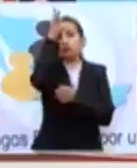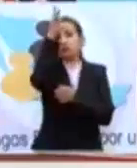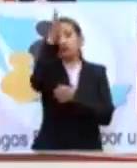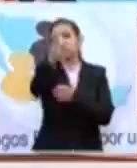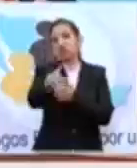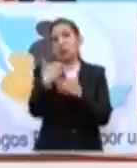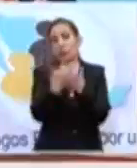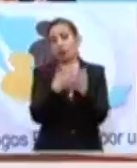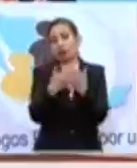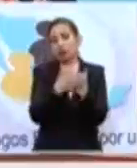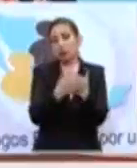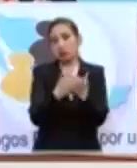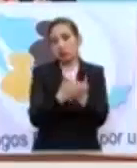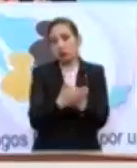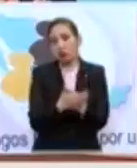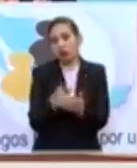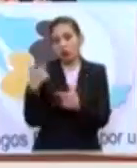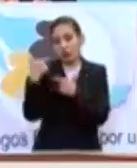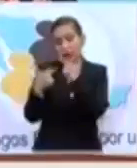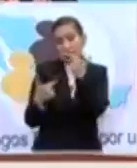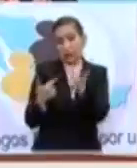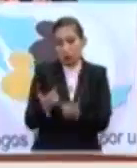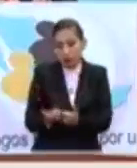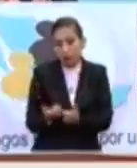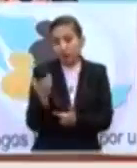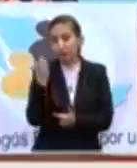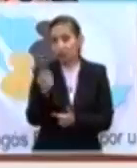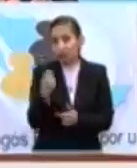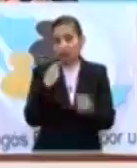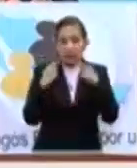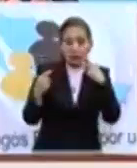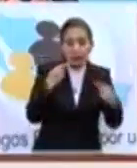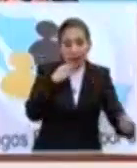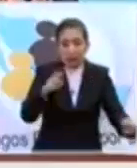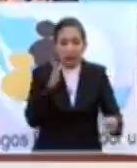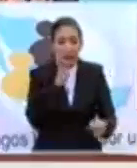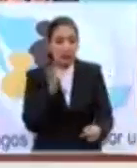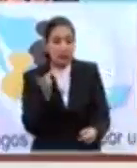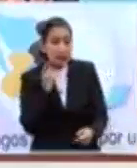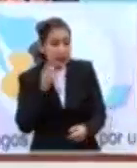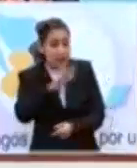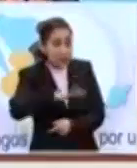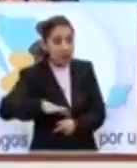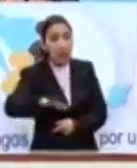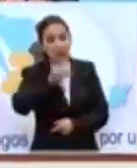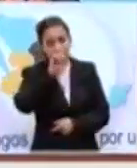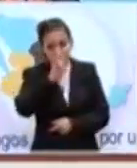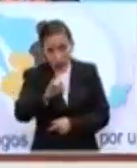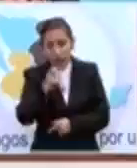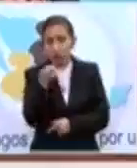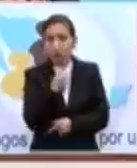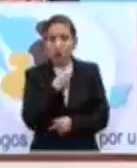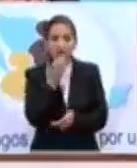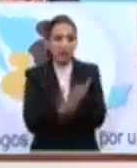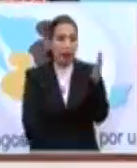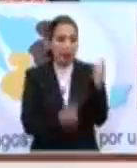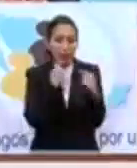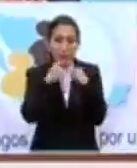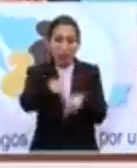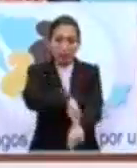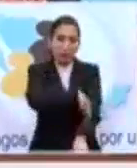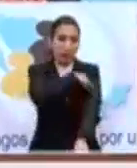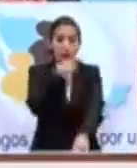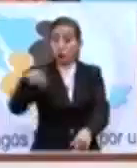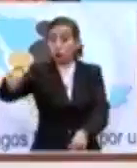de la próxima generación. En ese sentido, el debate parlamentario de los diputados sí fue muy pobre y ustedes,